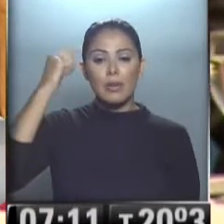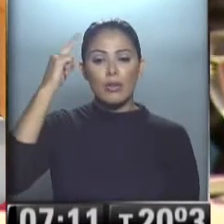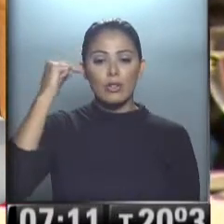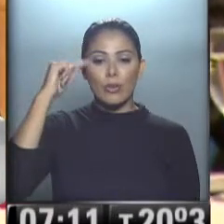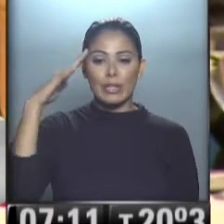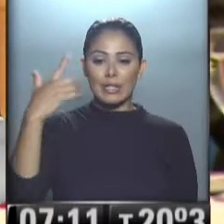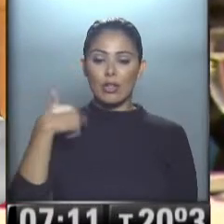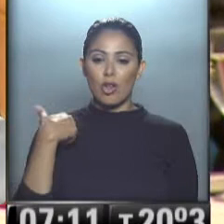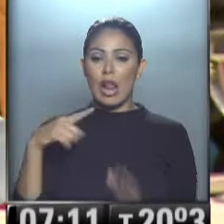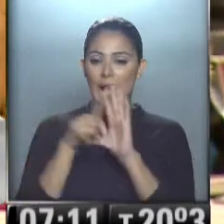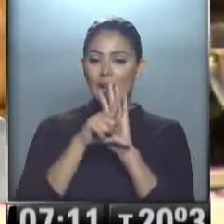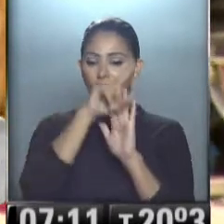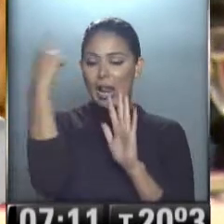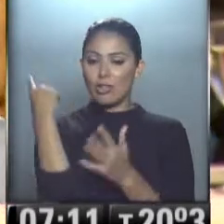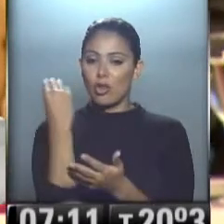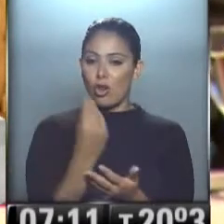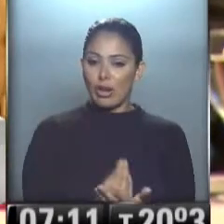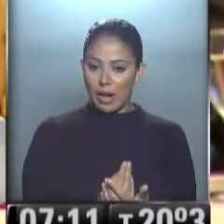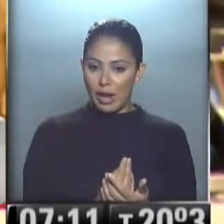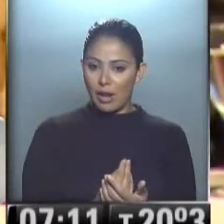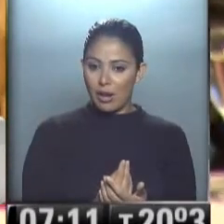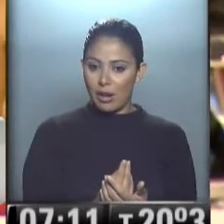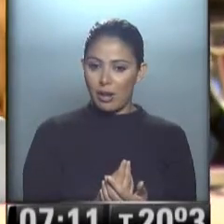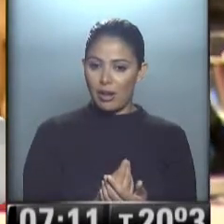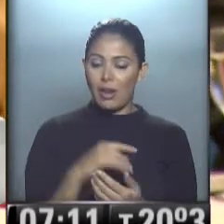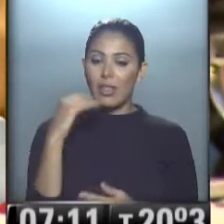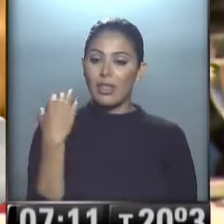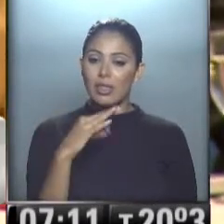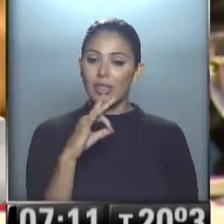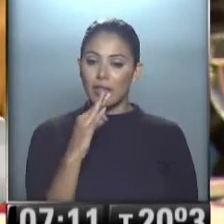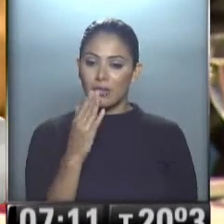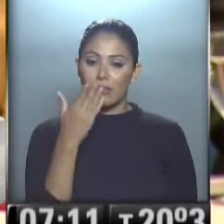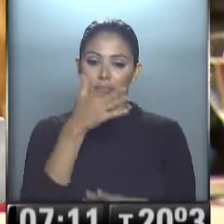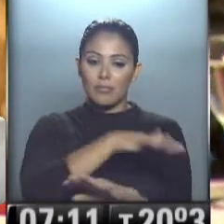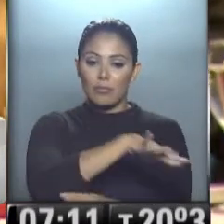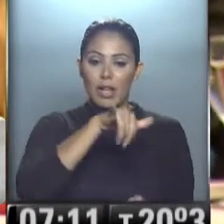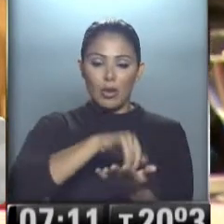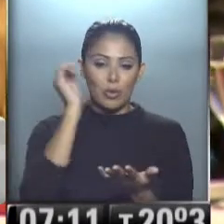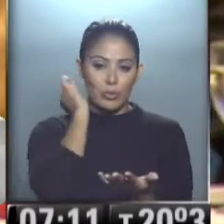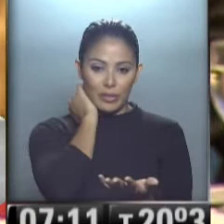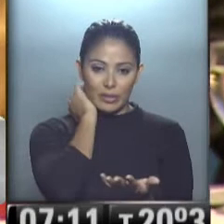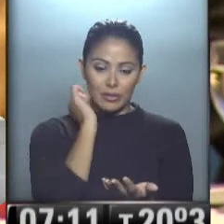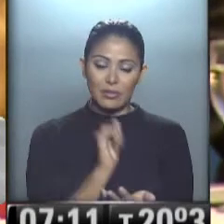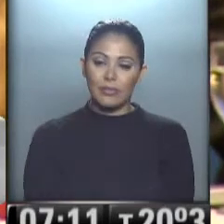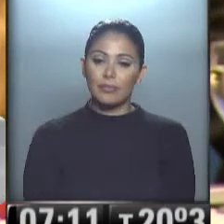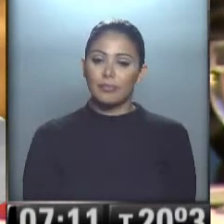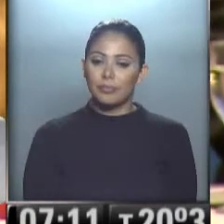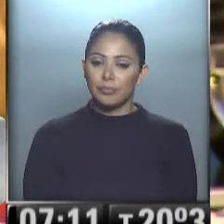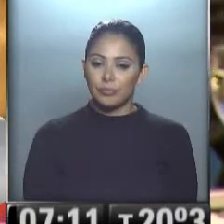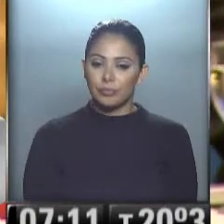que fui legisladora nacional, utilizaba las instalaciones de Aeroparque. Lo